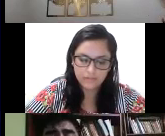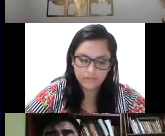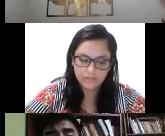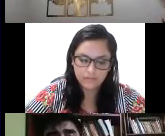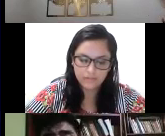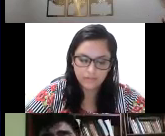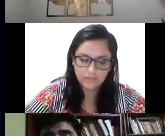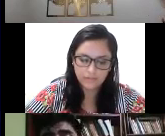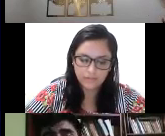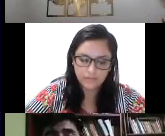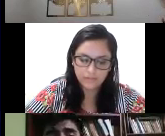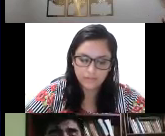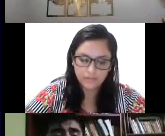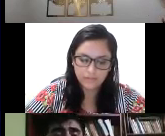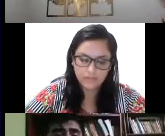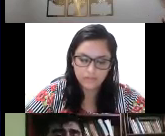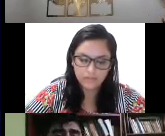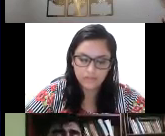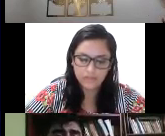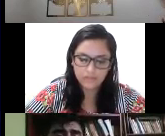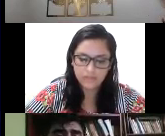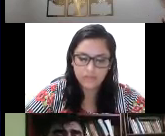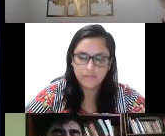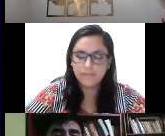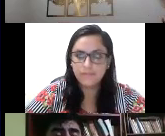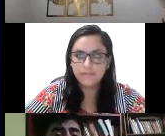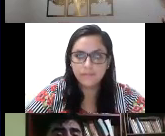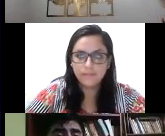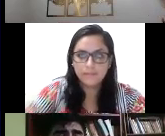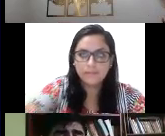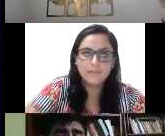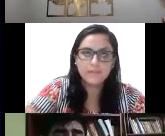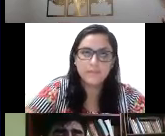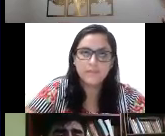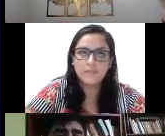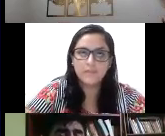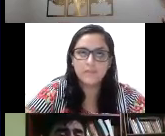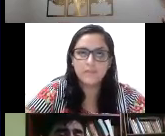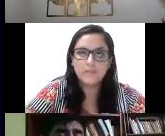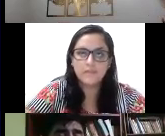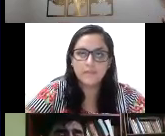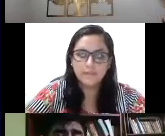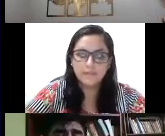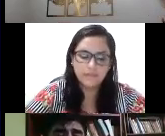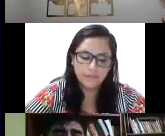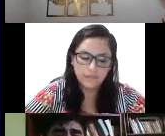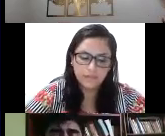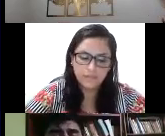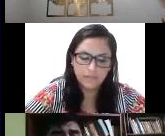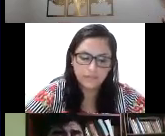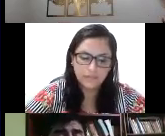realidad se lleva a cabo en un medio en el cual el paciente va a tener que reorganizar varios aspectos, no solo fisiológicos, sino